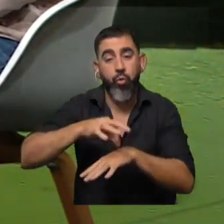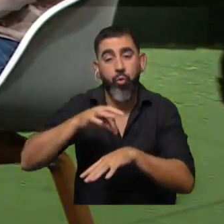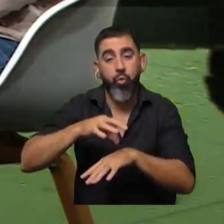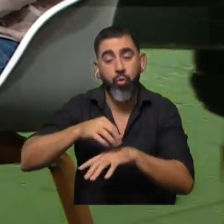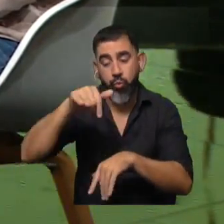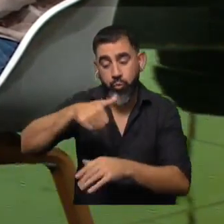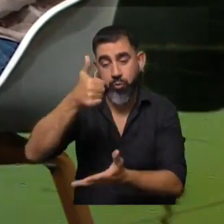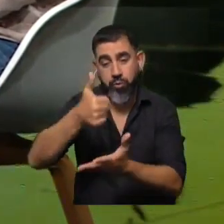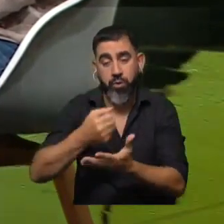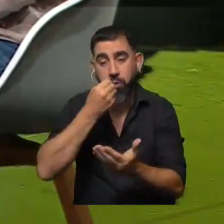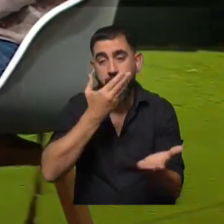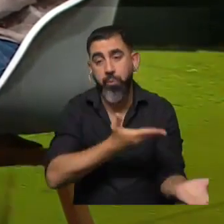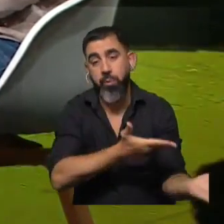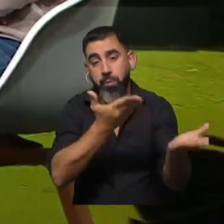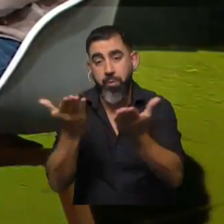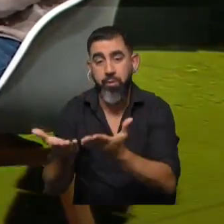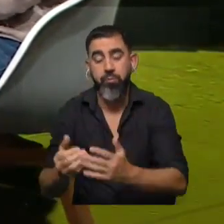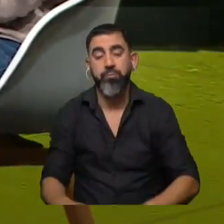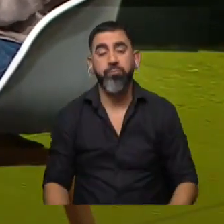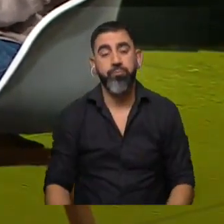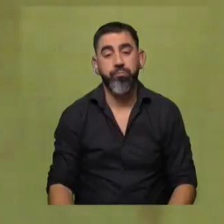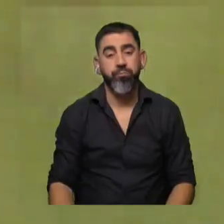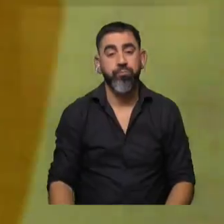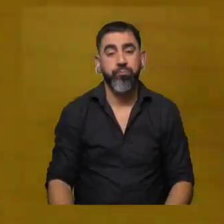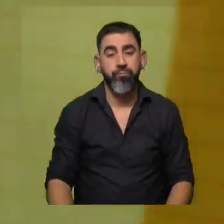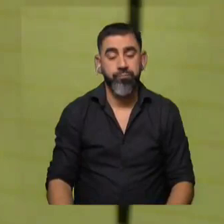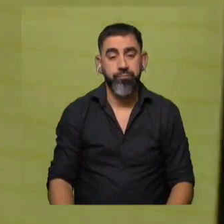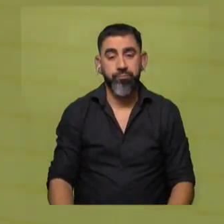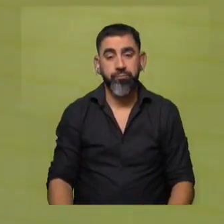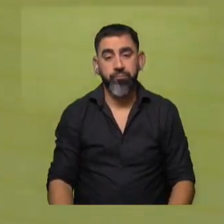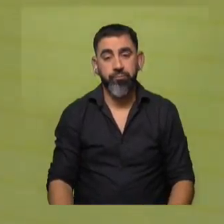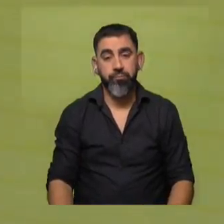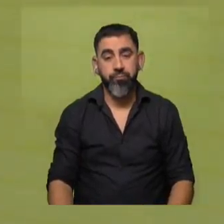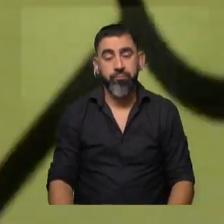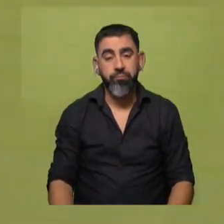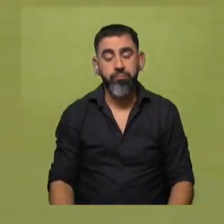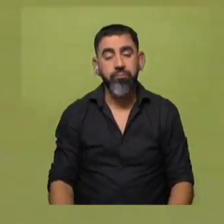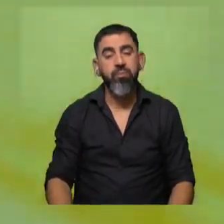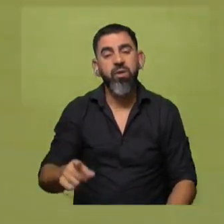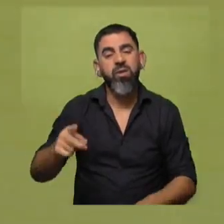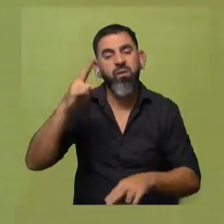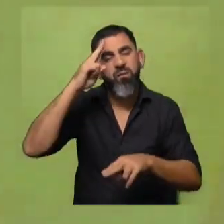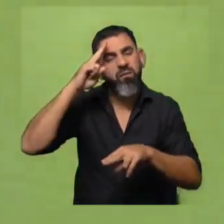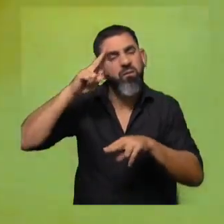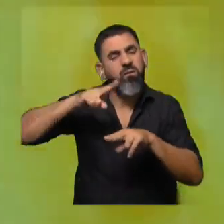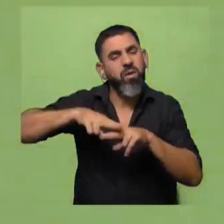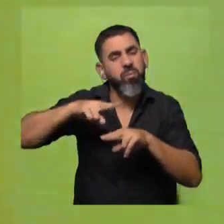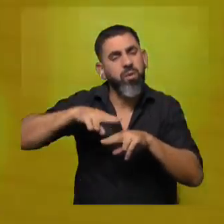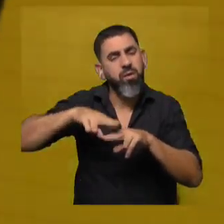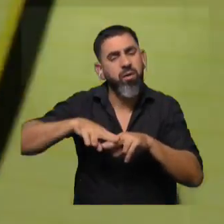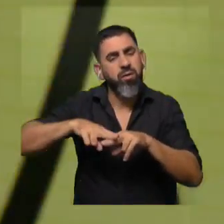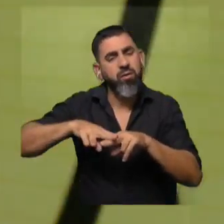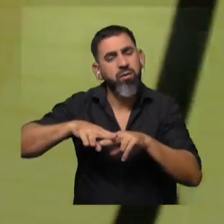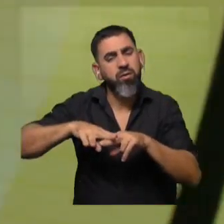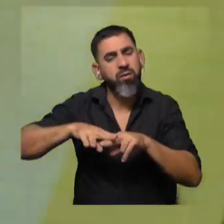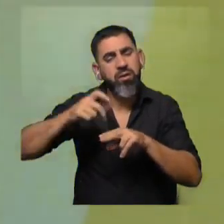en el estudio. Bienvenidos, gracias por estar en Sobre Ciencia. Gracias. A ver, la leishmaniasis es la crónica de algo